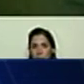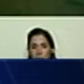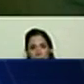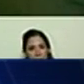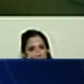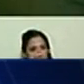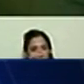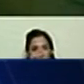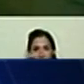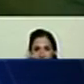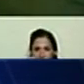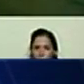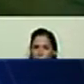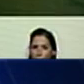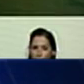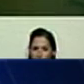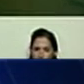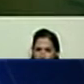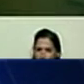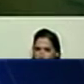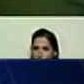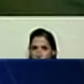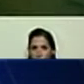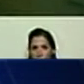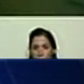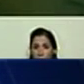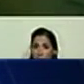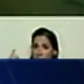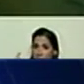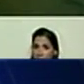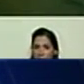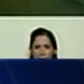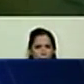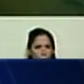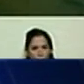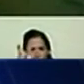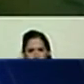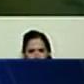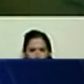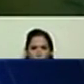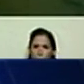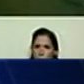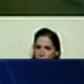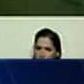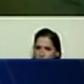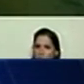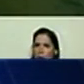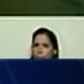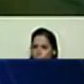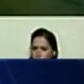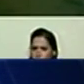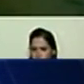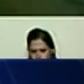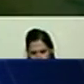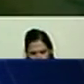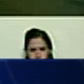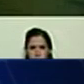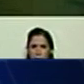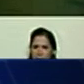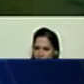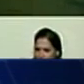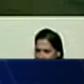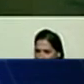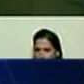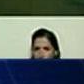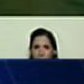observamos el comportamiento, lo que debería ser el comportamiento ético de Estado, de los